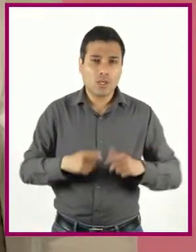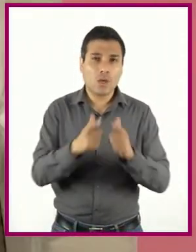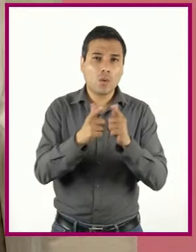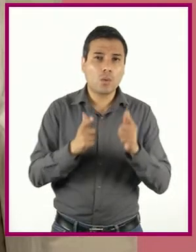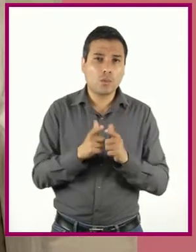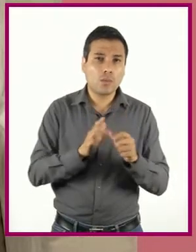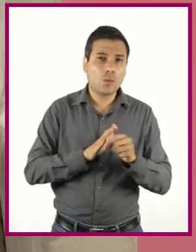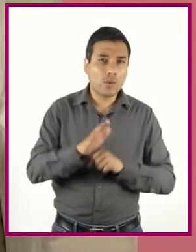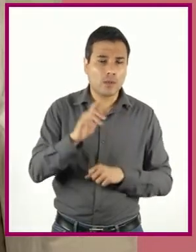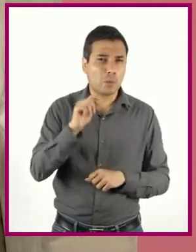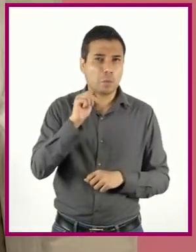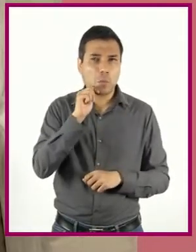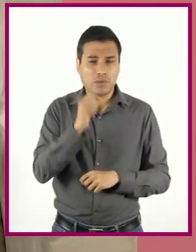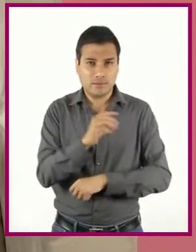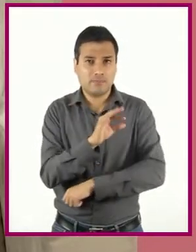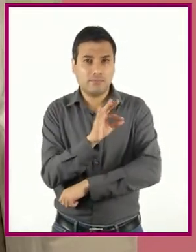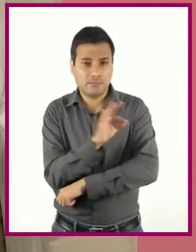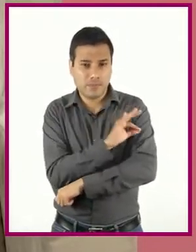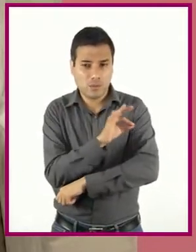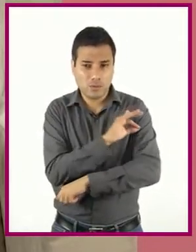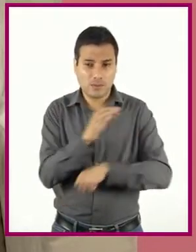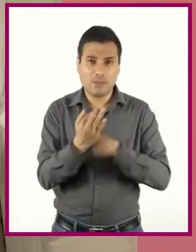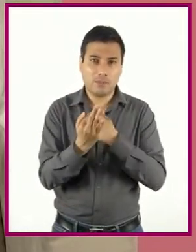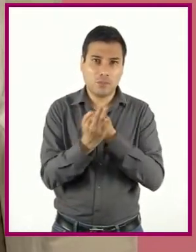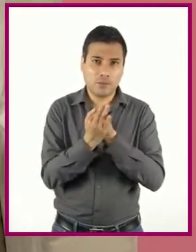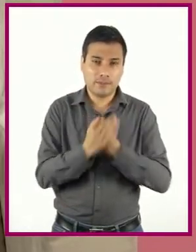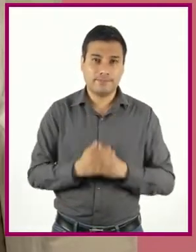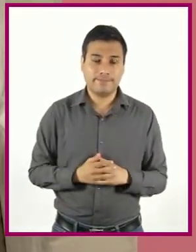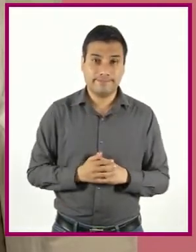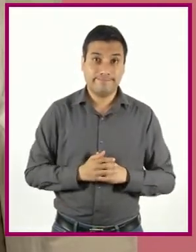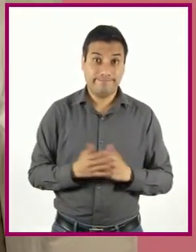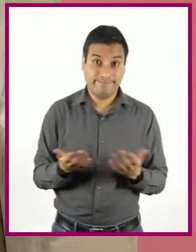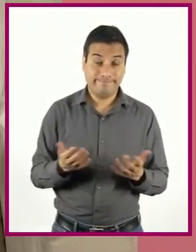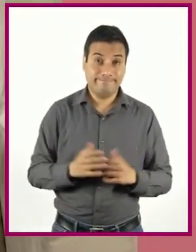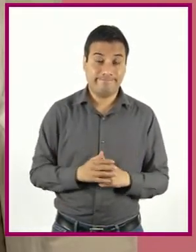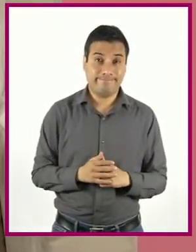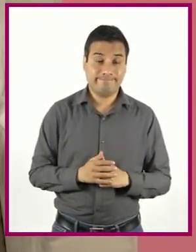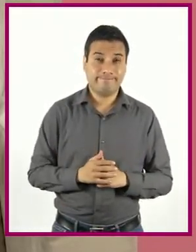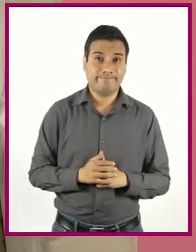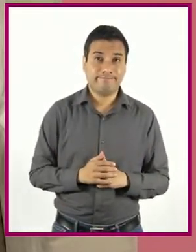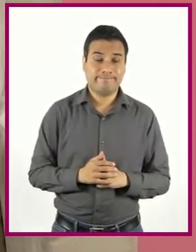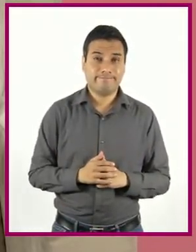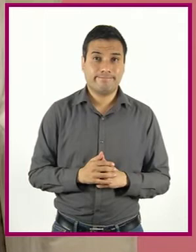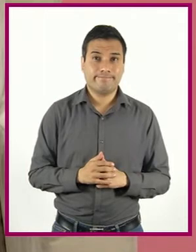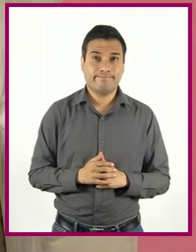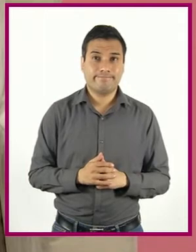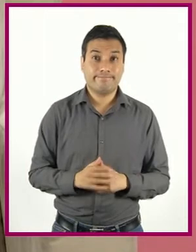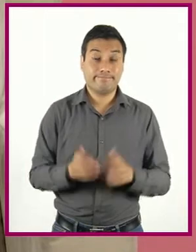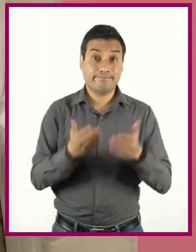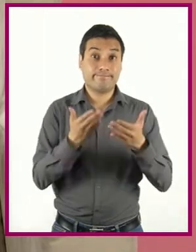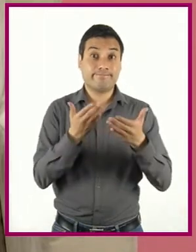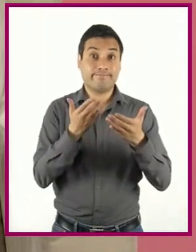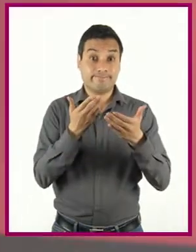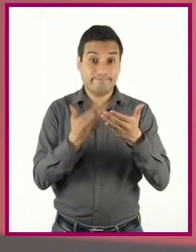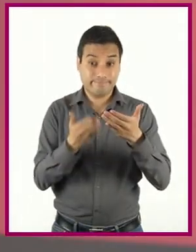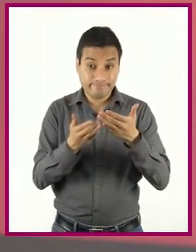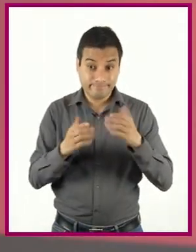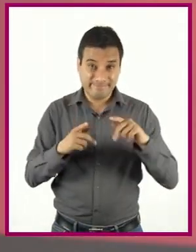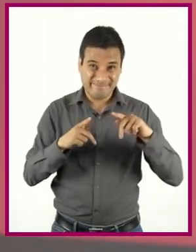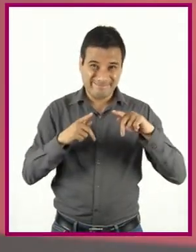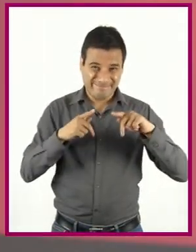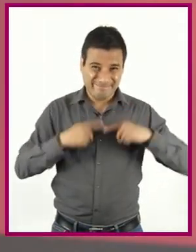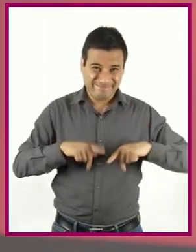nos protege contra ese riesgo. Entonces, este pensamiento que ahora la pandemia nos provoca como